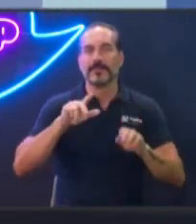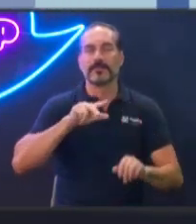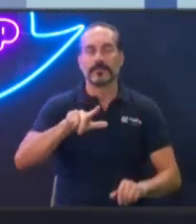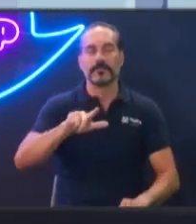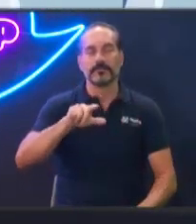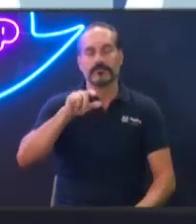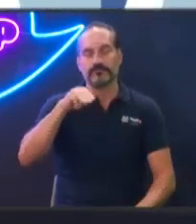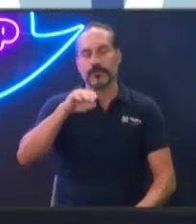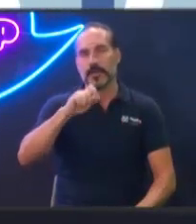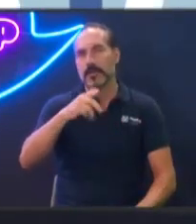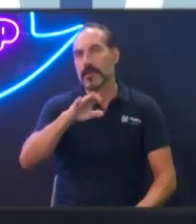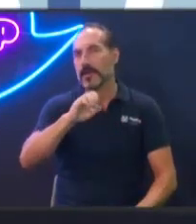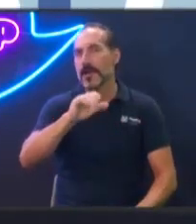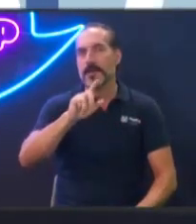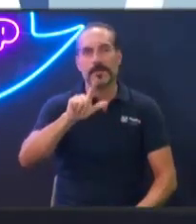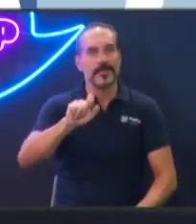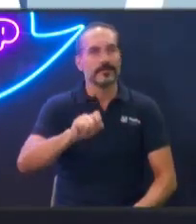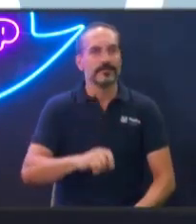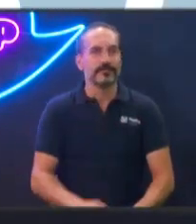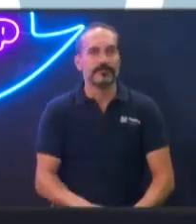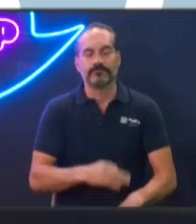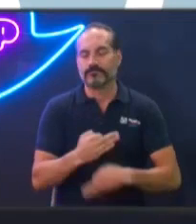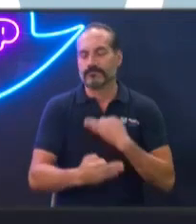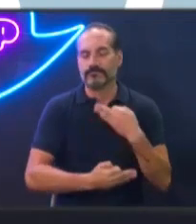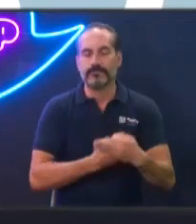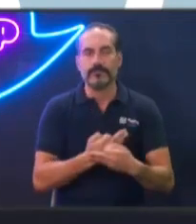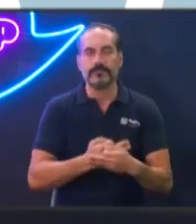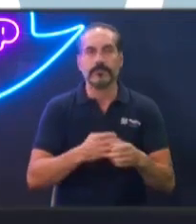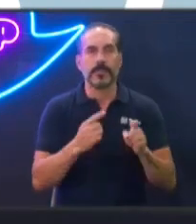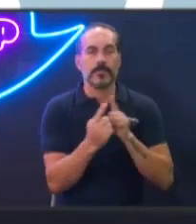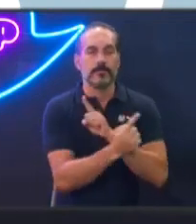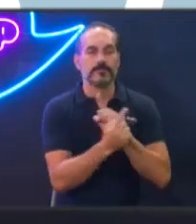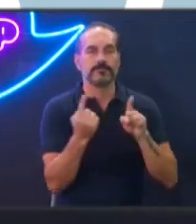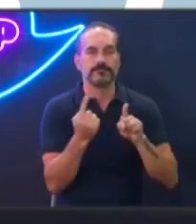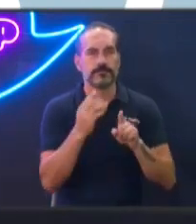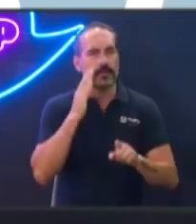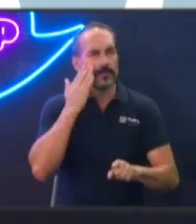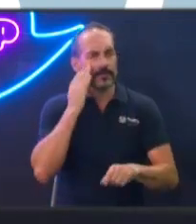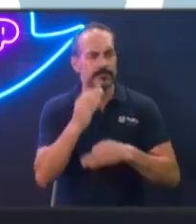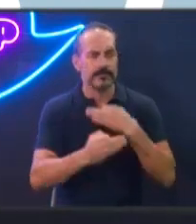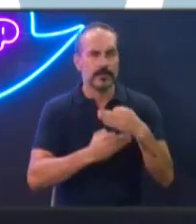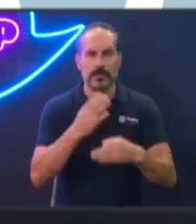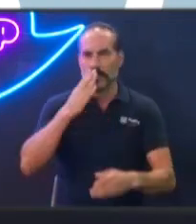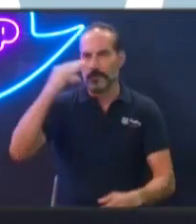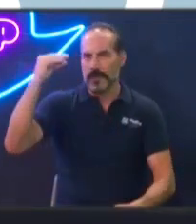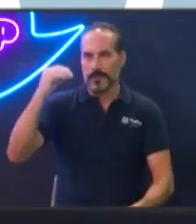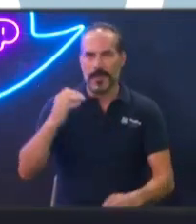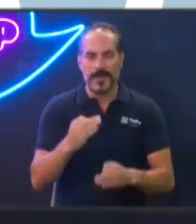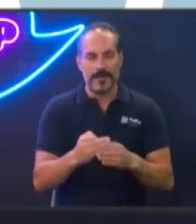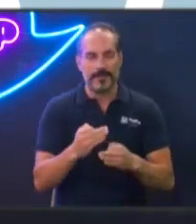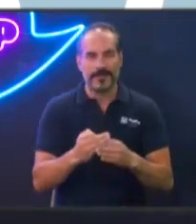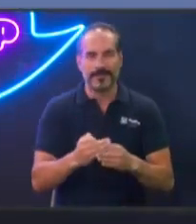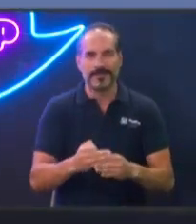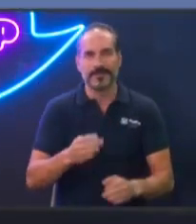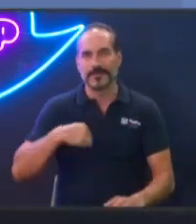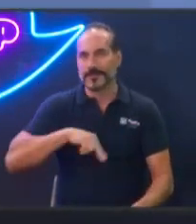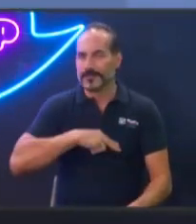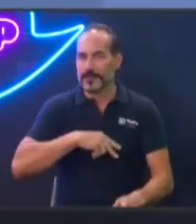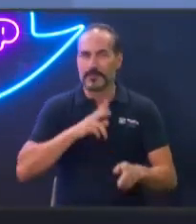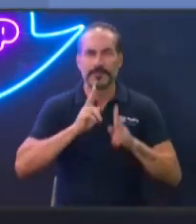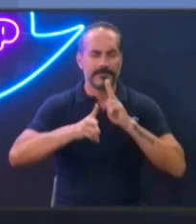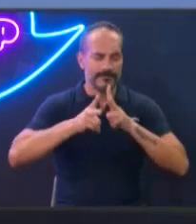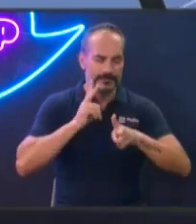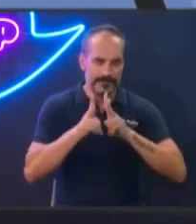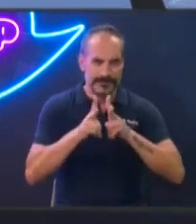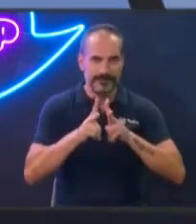de Megacable y las eh diferentes plataformas de telebu y en esta ocasión estaremos este platicando